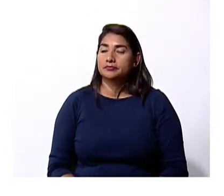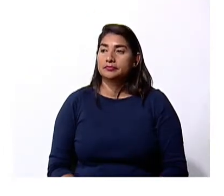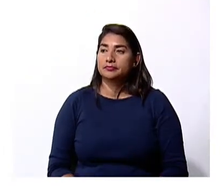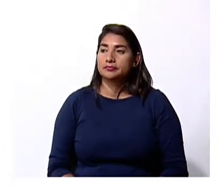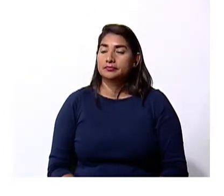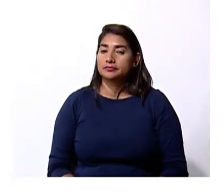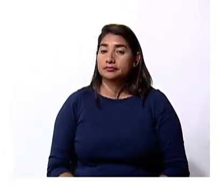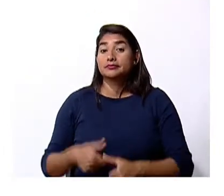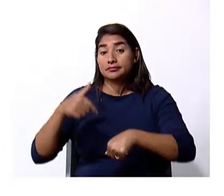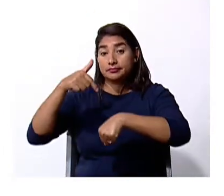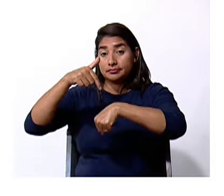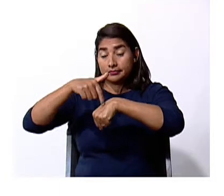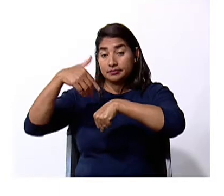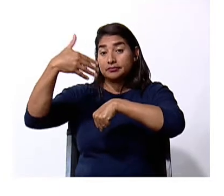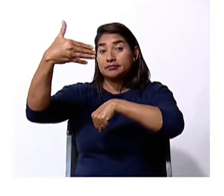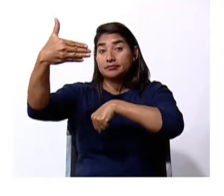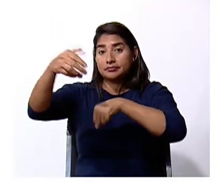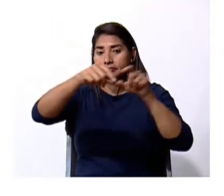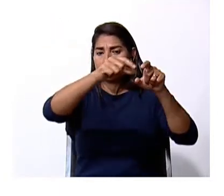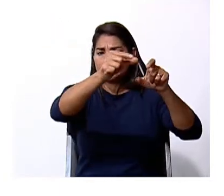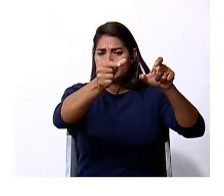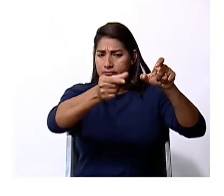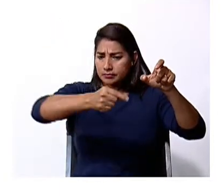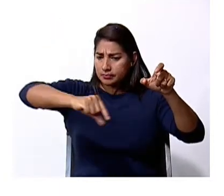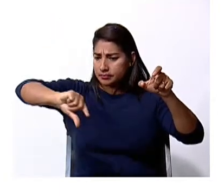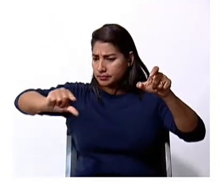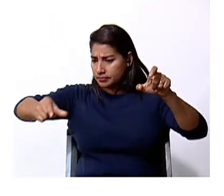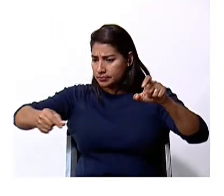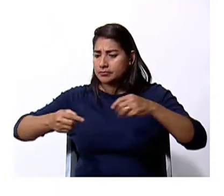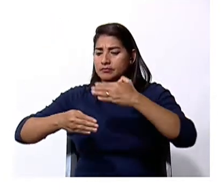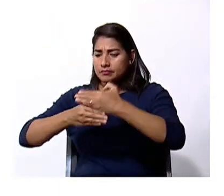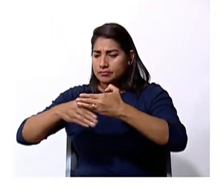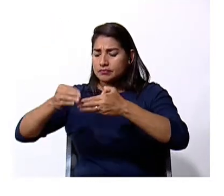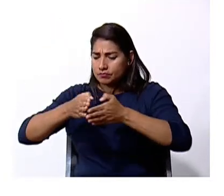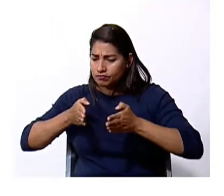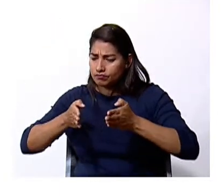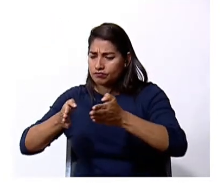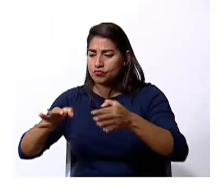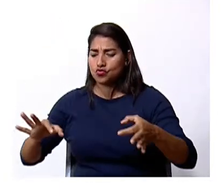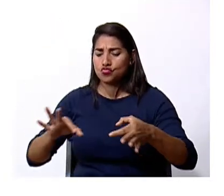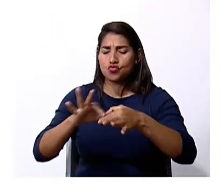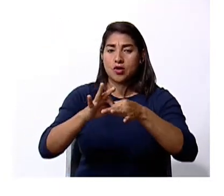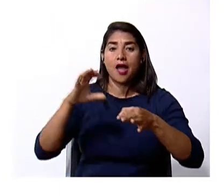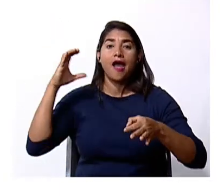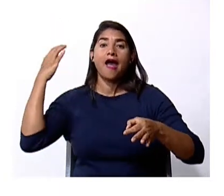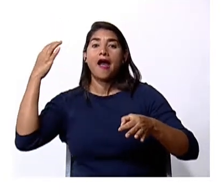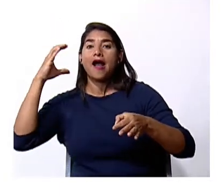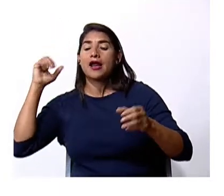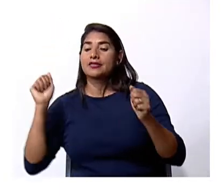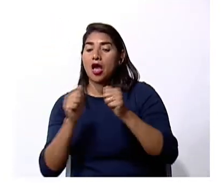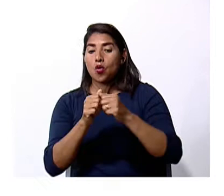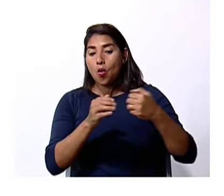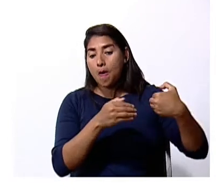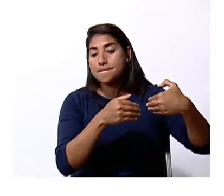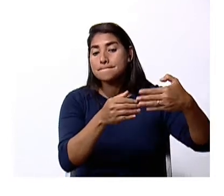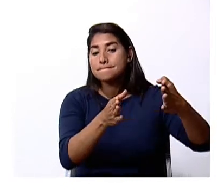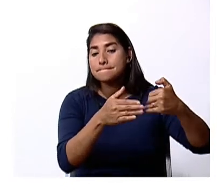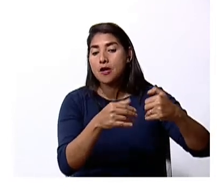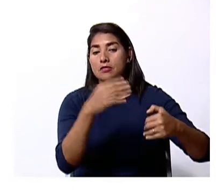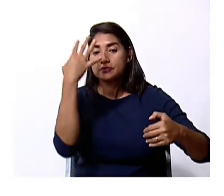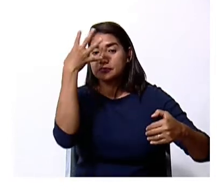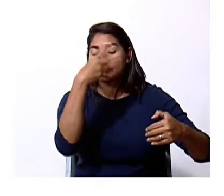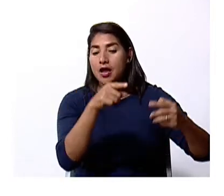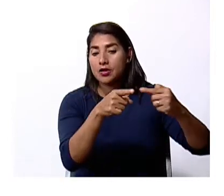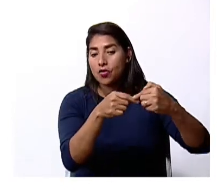Más tarde fue una ruta que se construyó para unir Cartago con Portobelo, Virreinato de